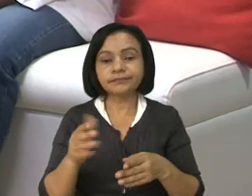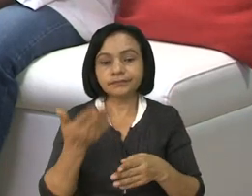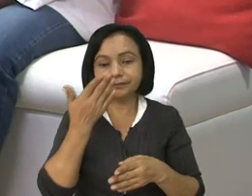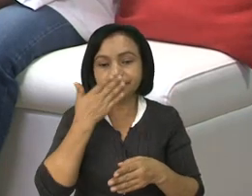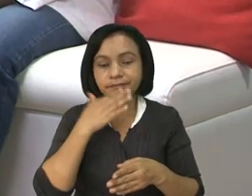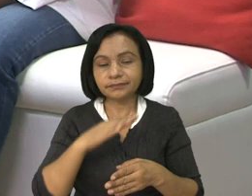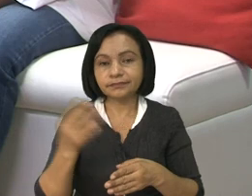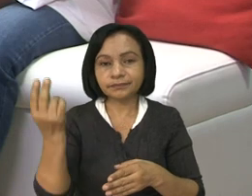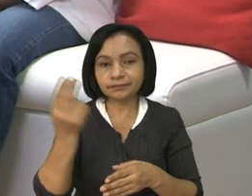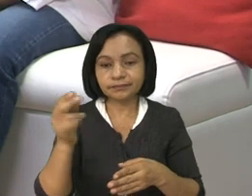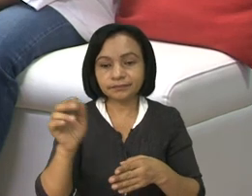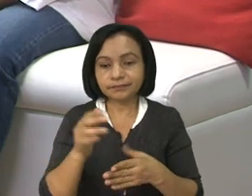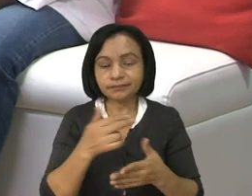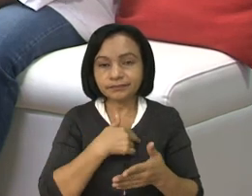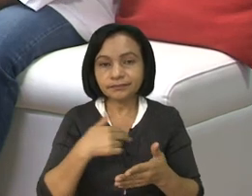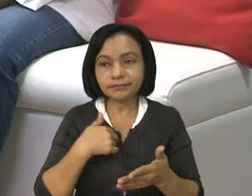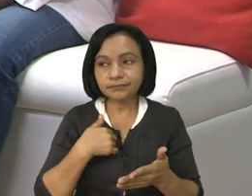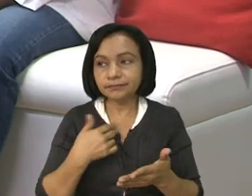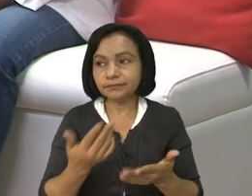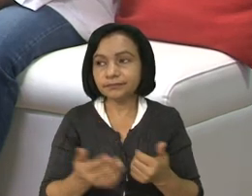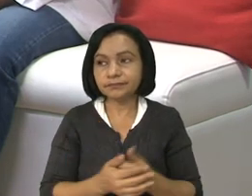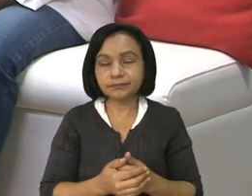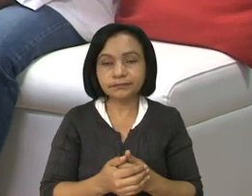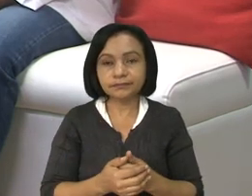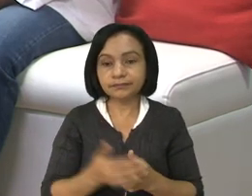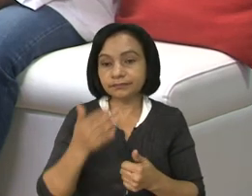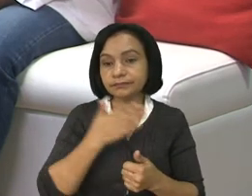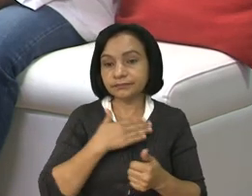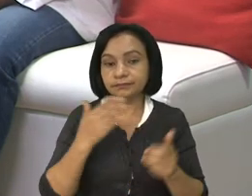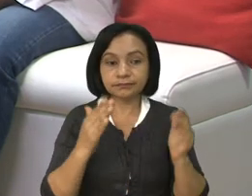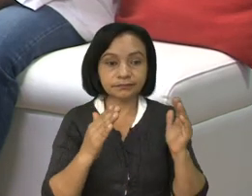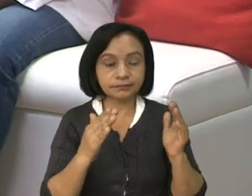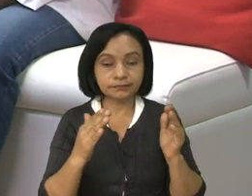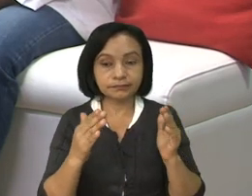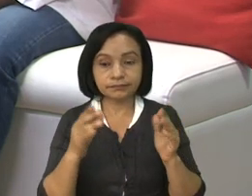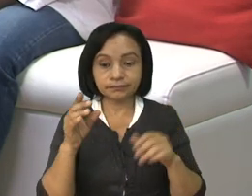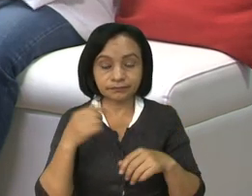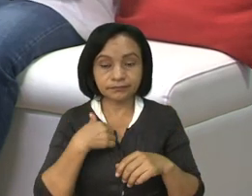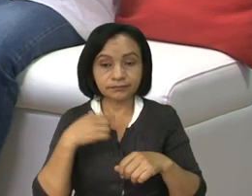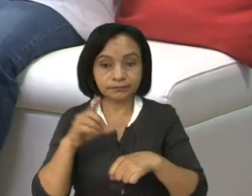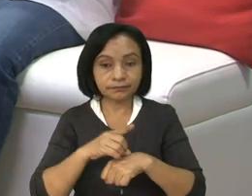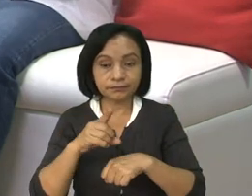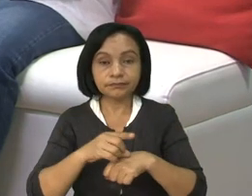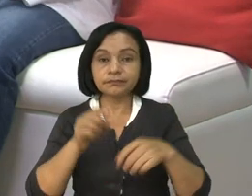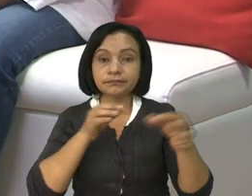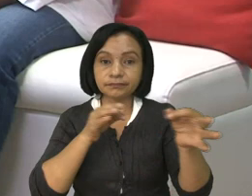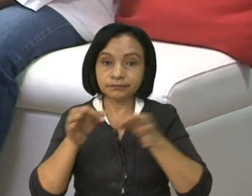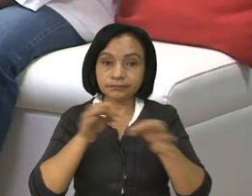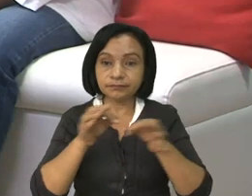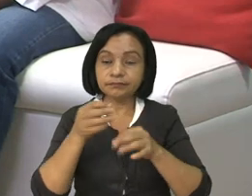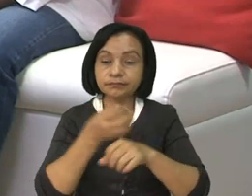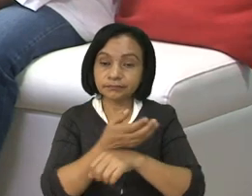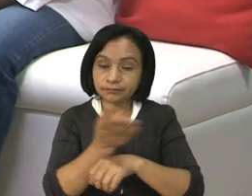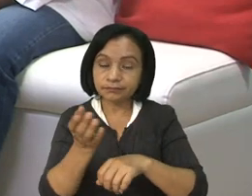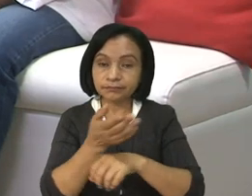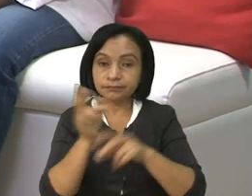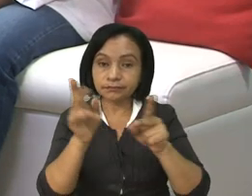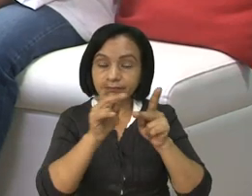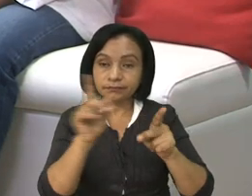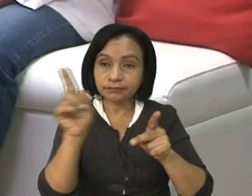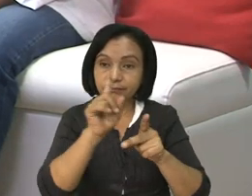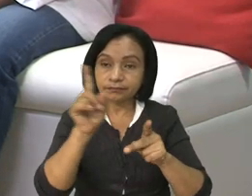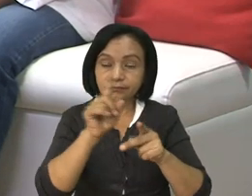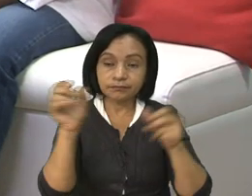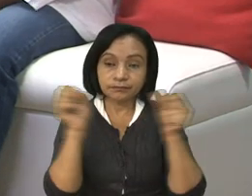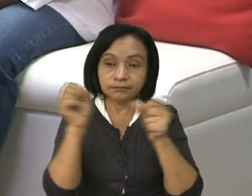prácticas que al menos yo en mi unidad, pues yo trato Hay que recomendarle a la población. De recomendar a